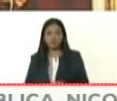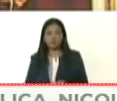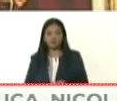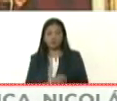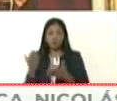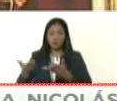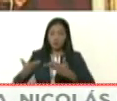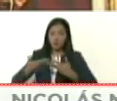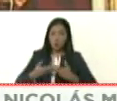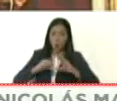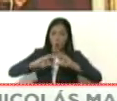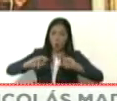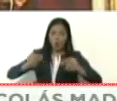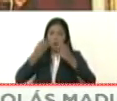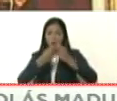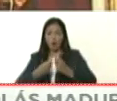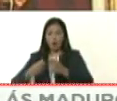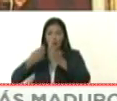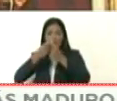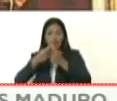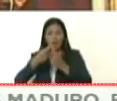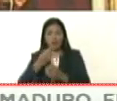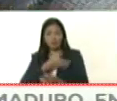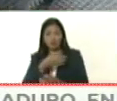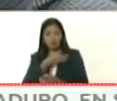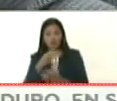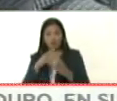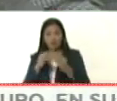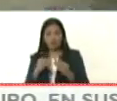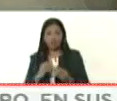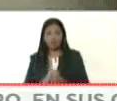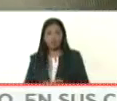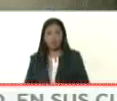traído al campo económico y social.